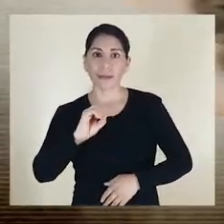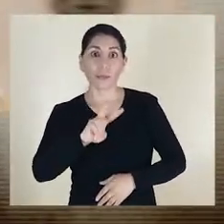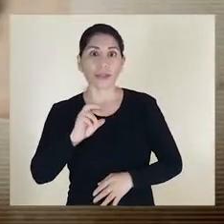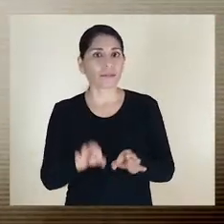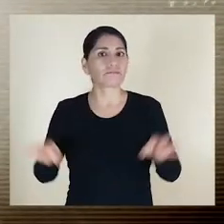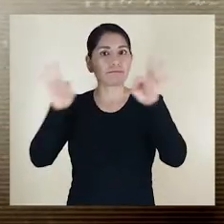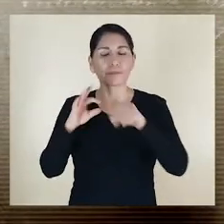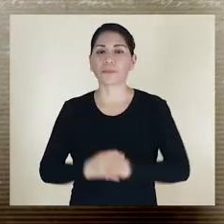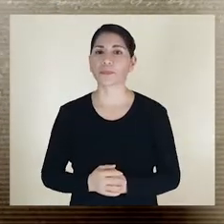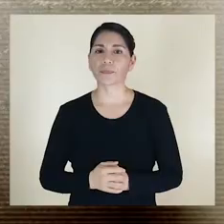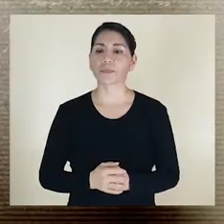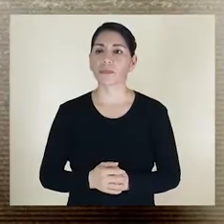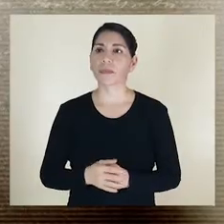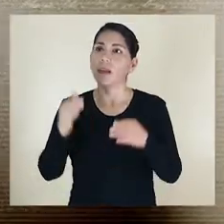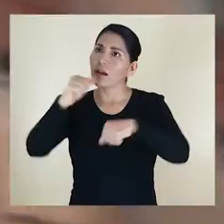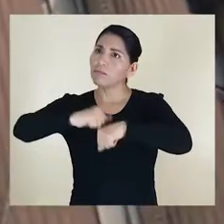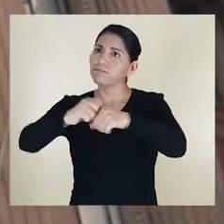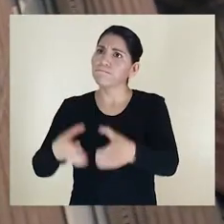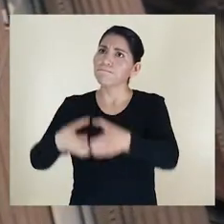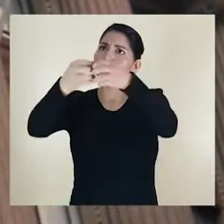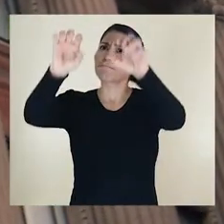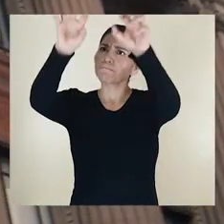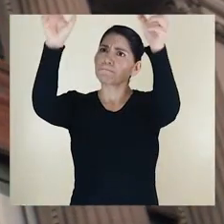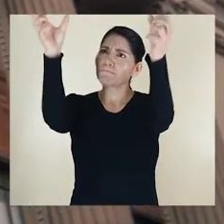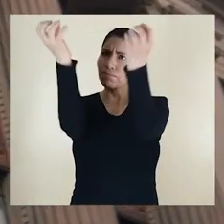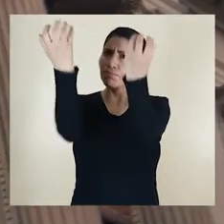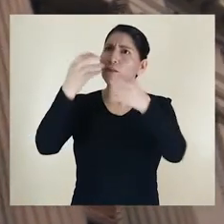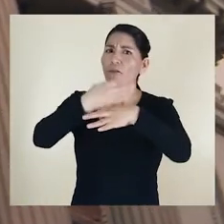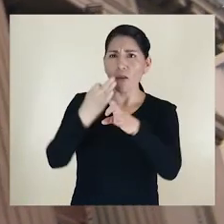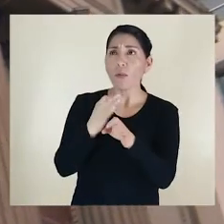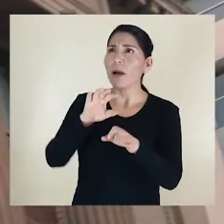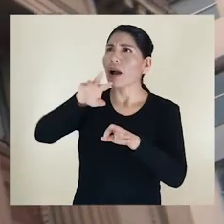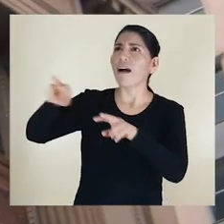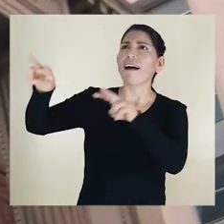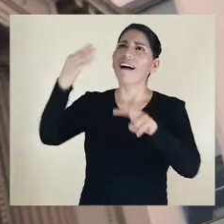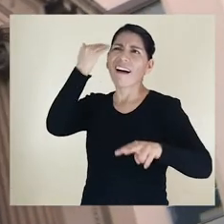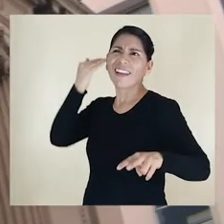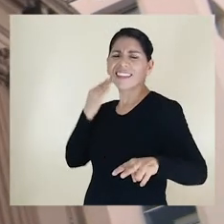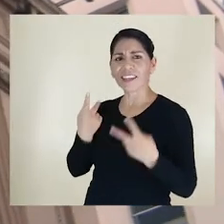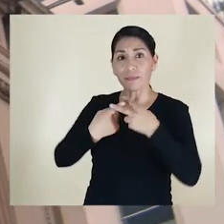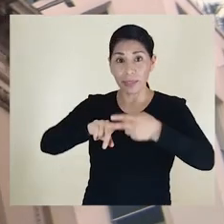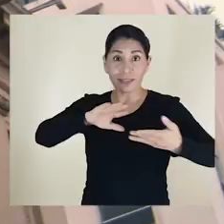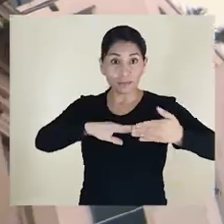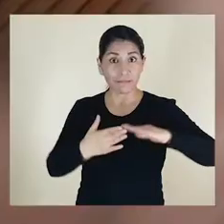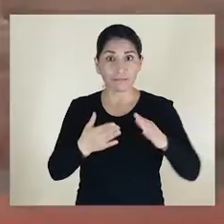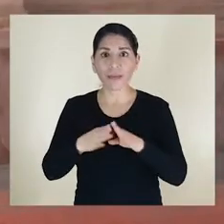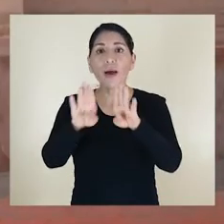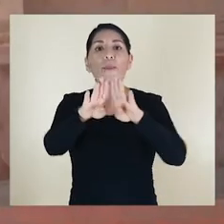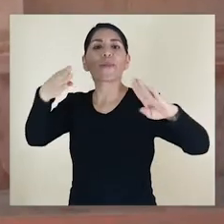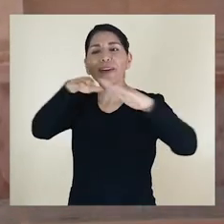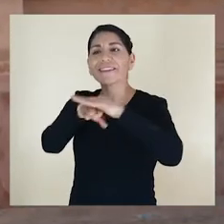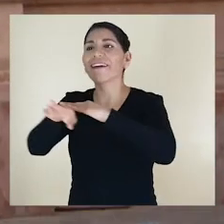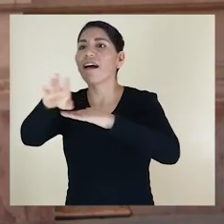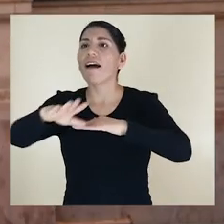siglo XX en el Perú. Sus columnas jónicas nos llevan a épocas fundacionales clásicas de la civilización y